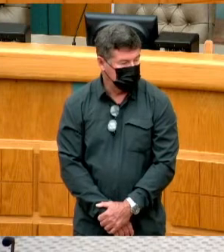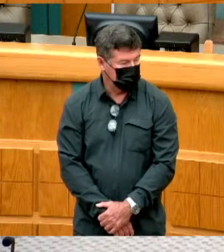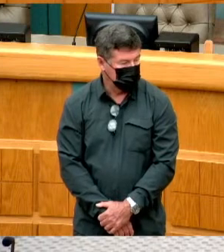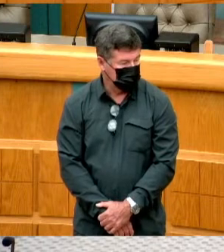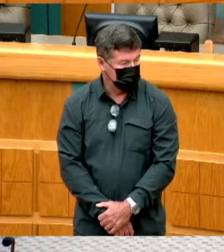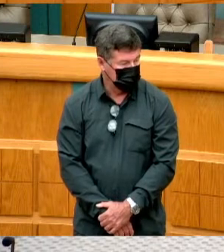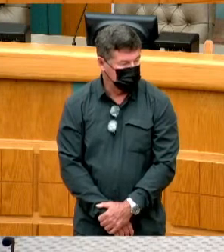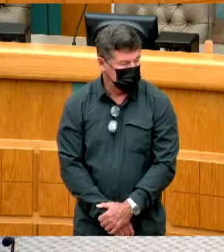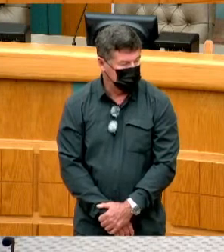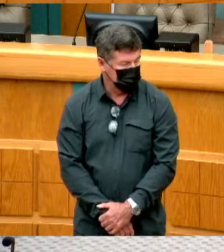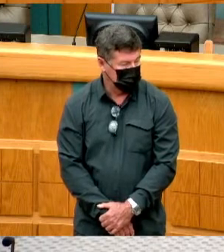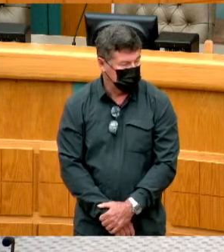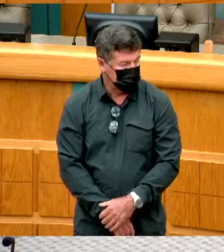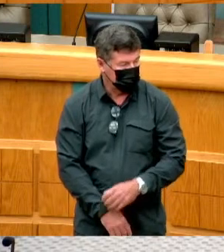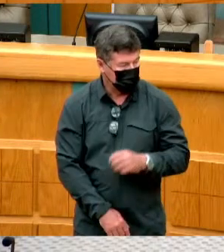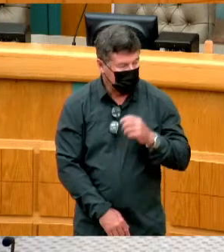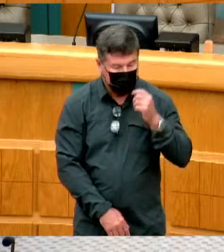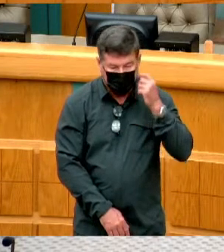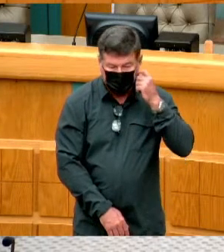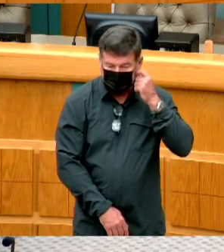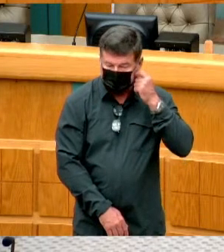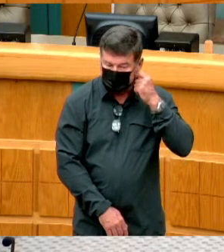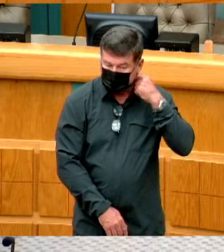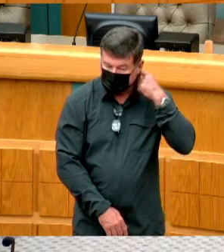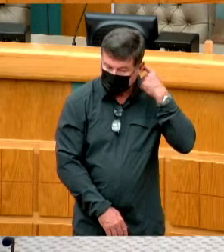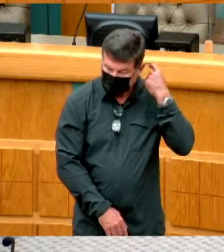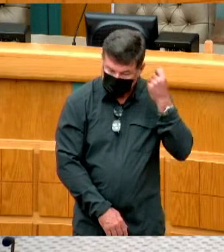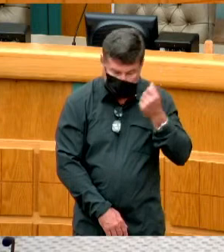de otros lugares a donde puedan acudir, se la daremos a conocer.